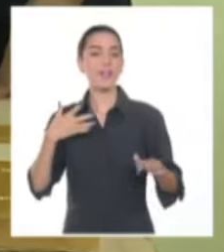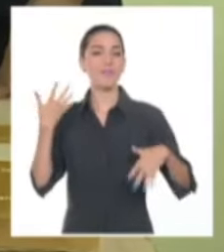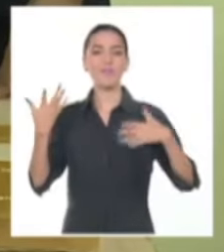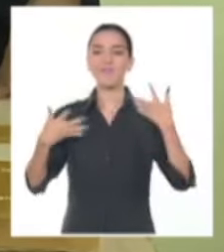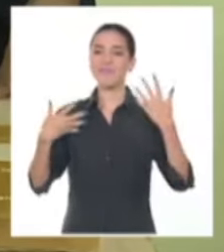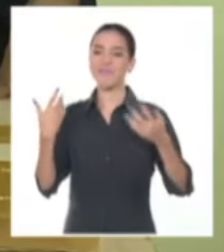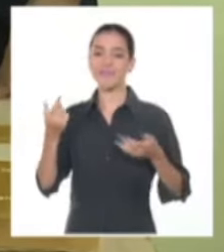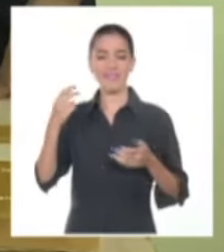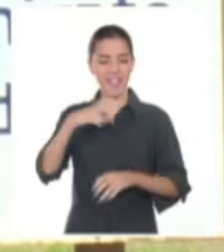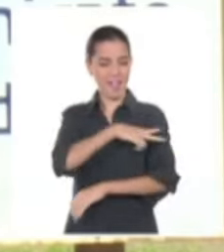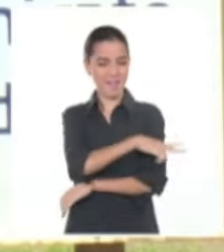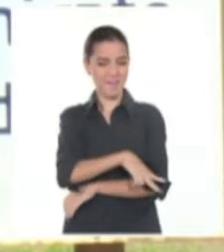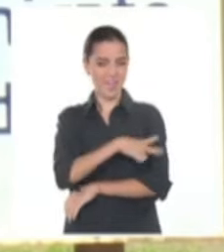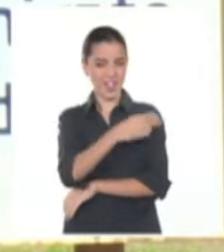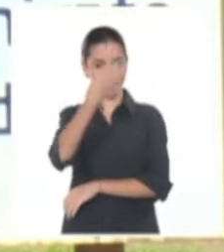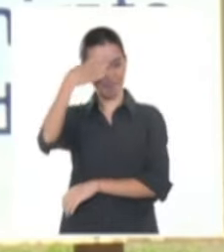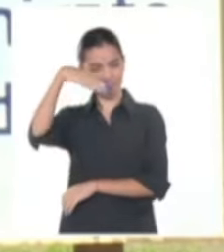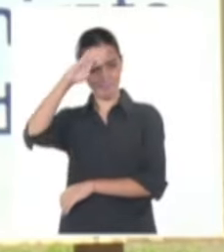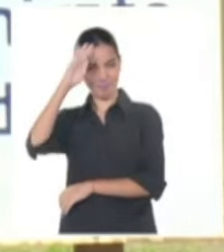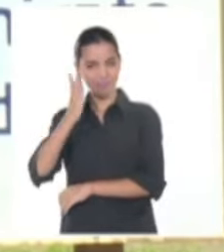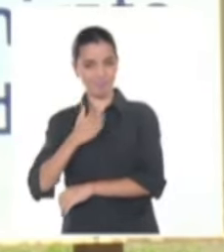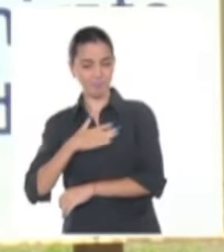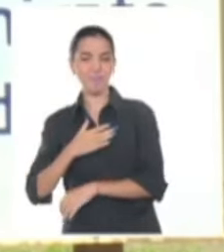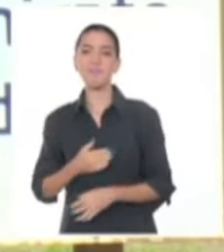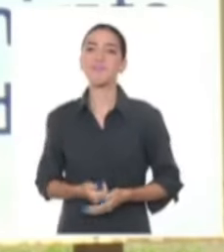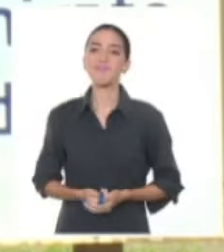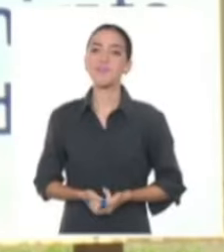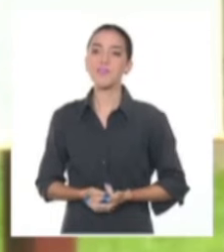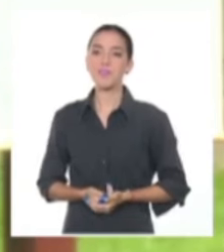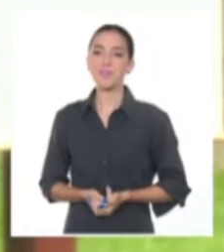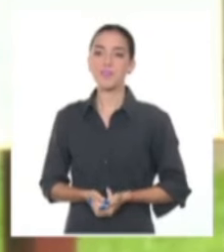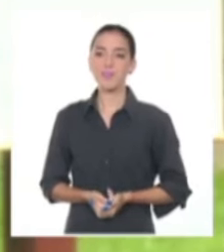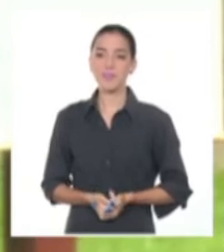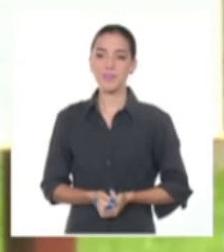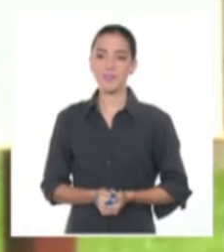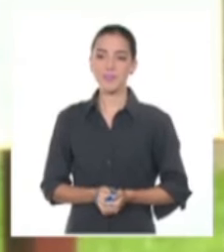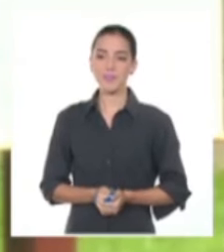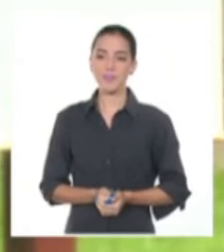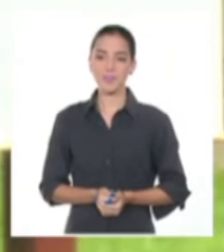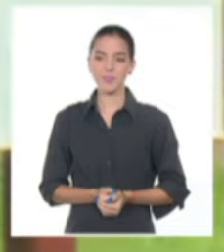Desde Santi Espíritus, Leandro Sánchez y Elena Godínez Almau, Canal Cubano de Noticias.